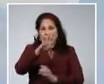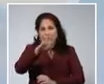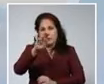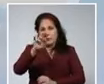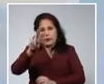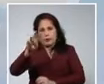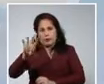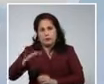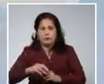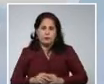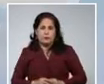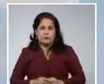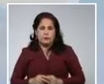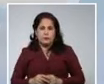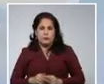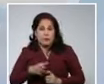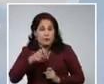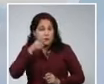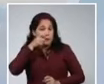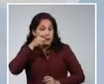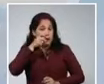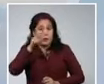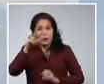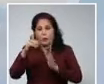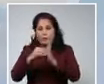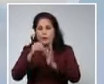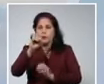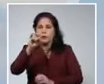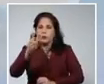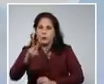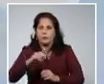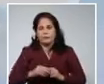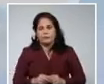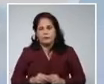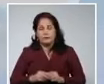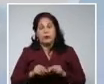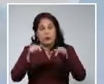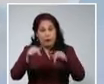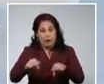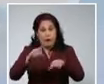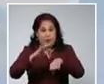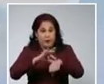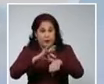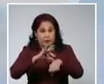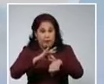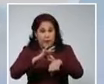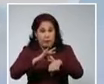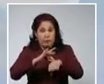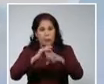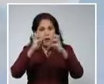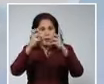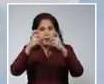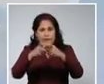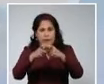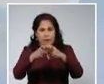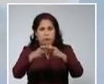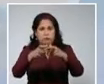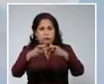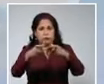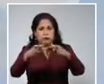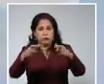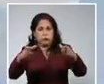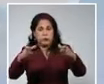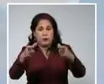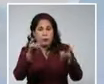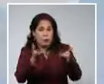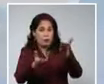3.424, en vigilancia 2.002 y activos, una cifra elevada en